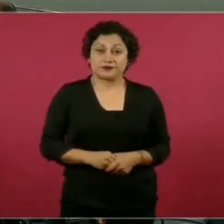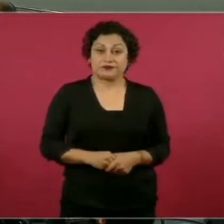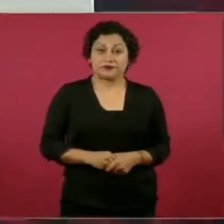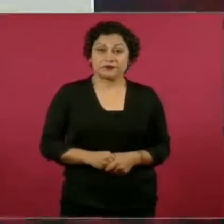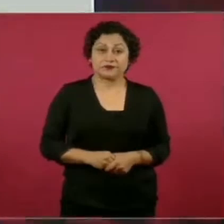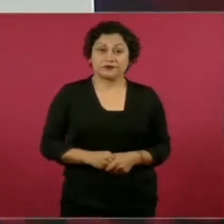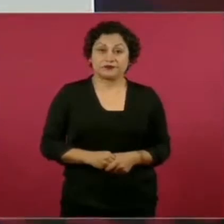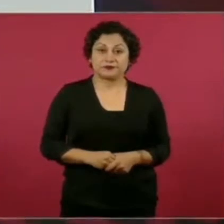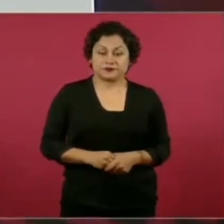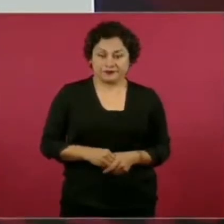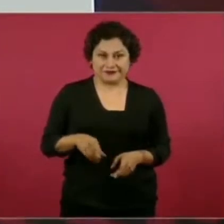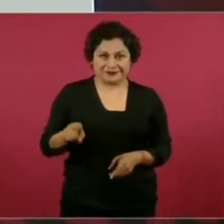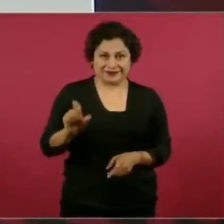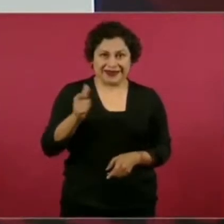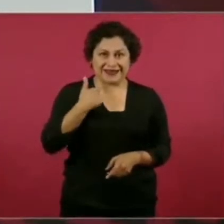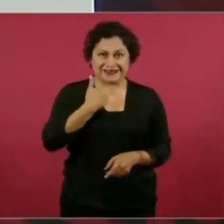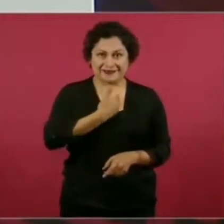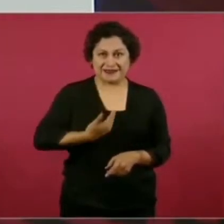Don Zedillo.